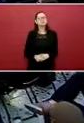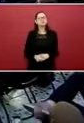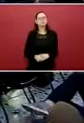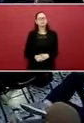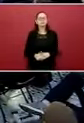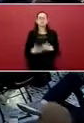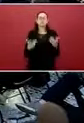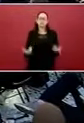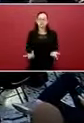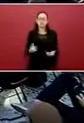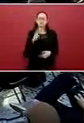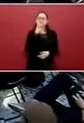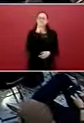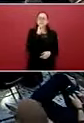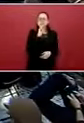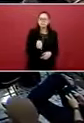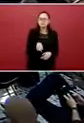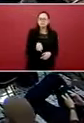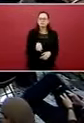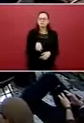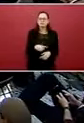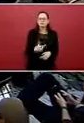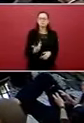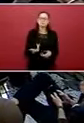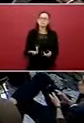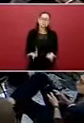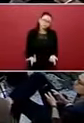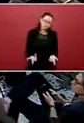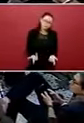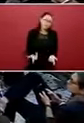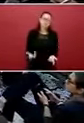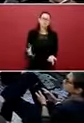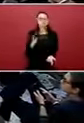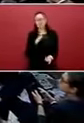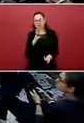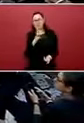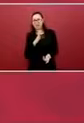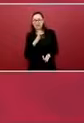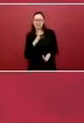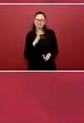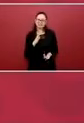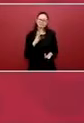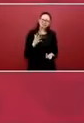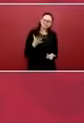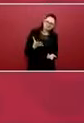En eso también han habido irregularidades.